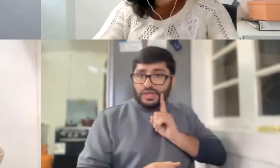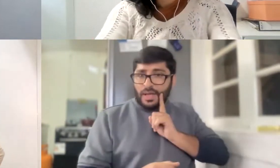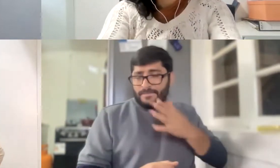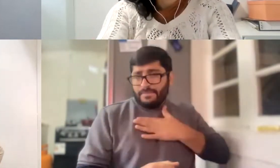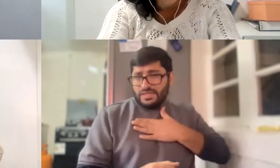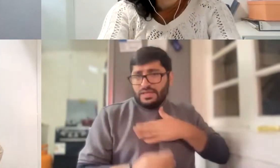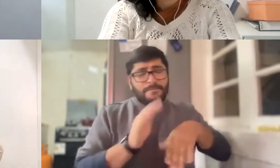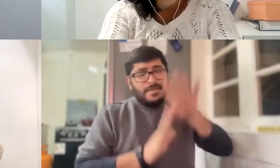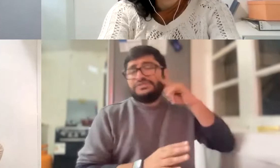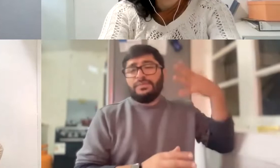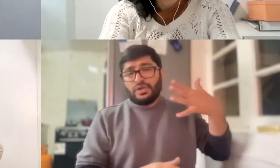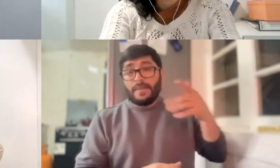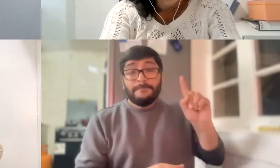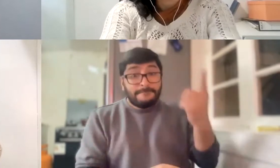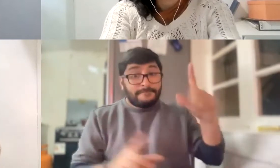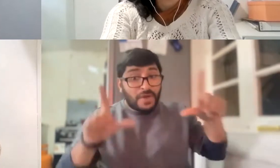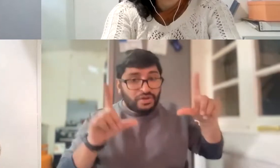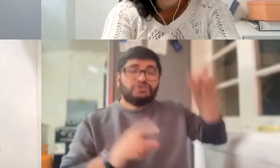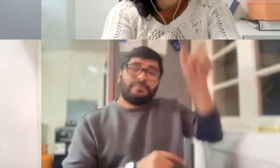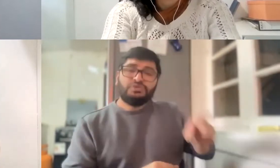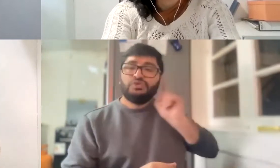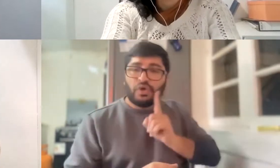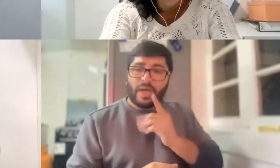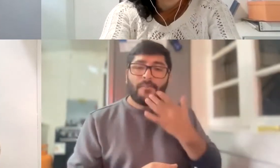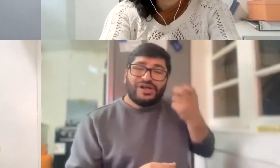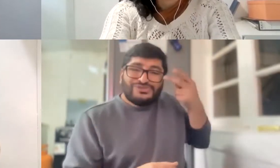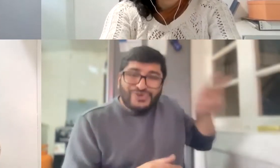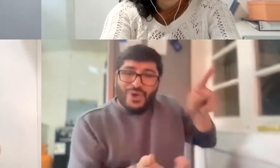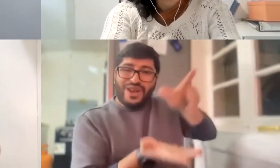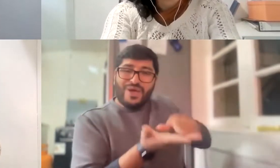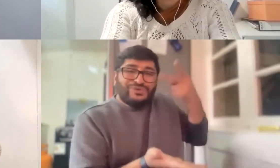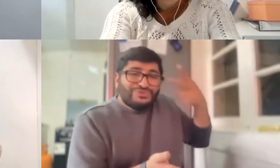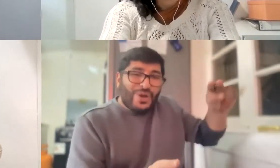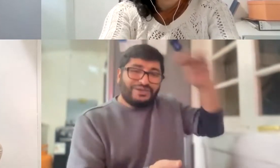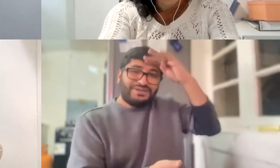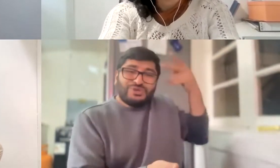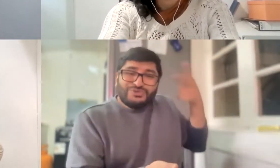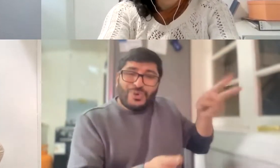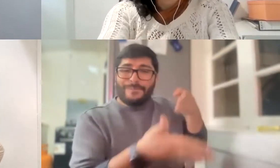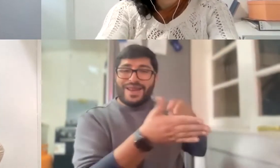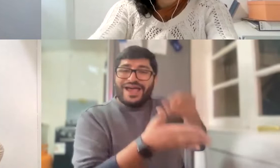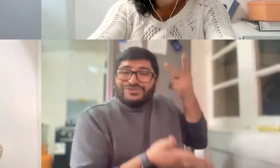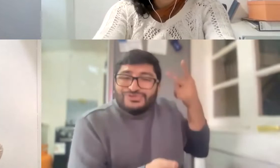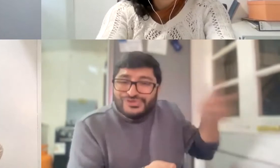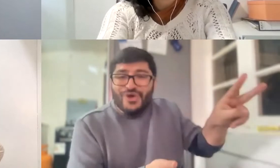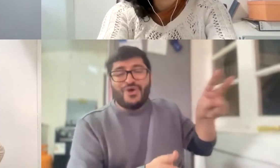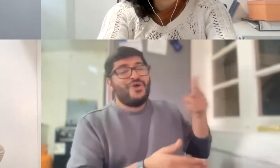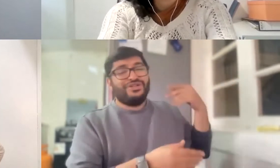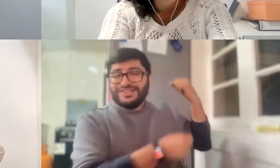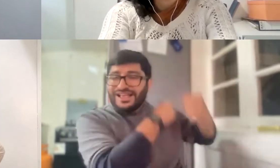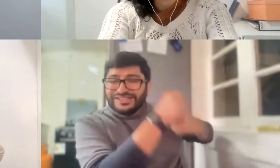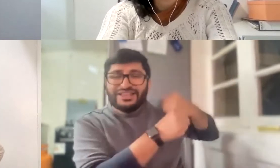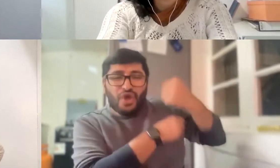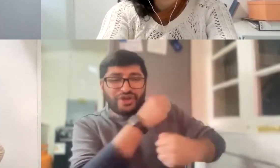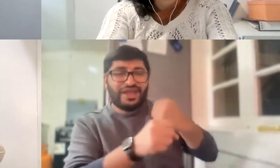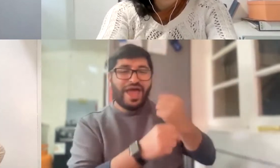Ah, y respecto a la persona sorda, por ejemplo, para mí lo más importante, el protagonismo no es. ¿Por qué la persona sorda